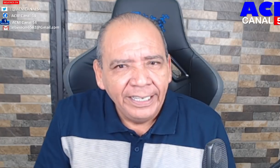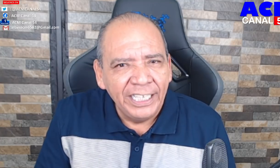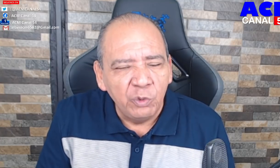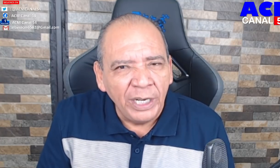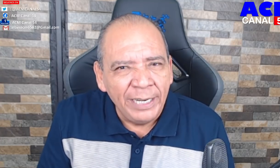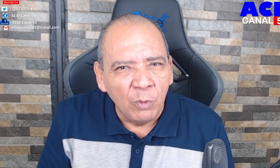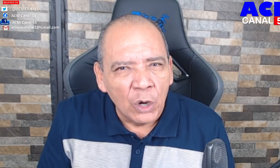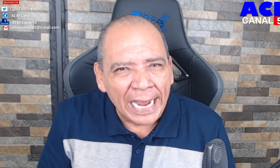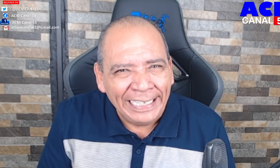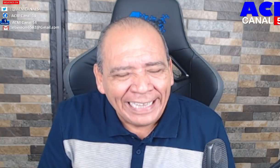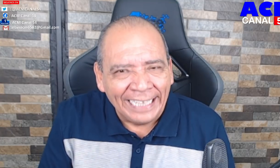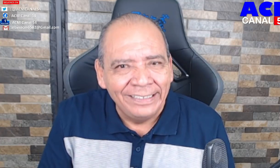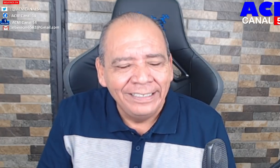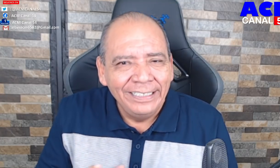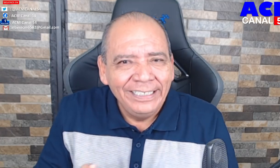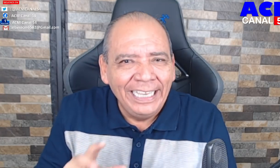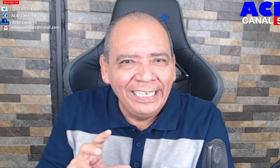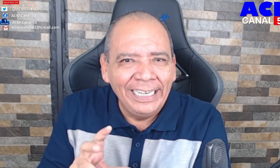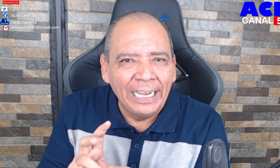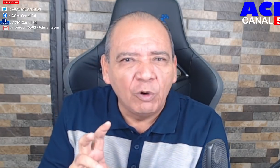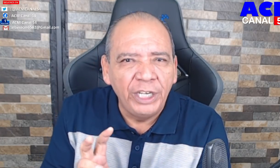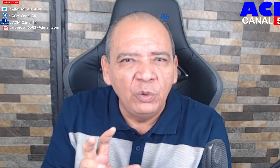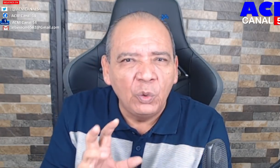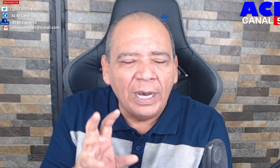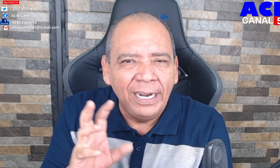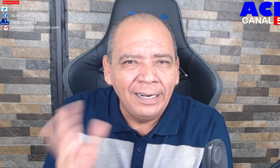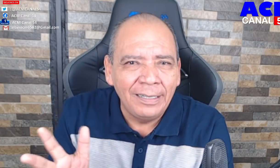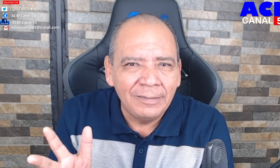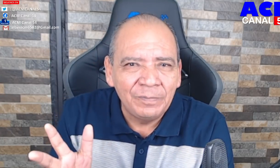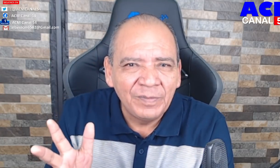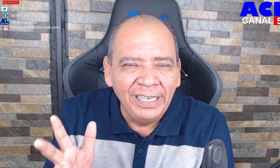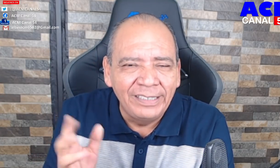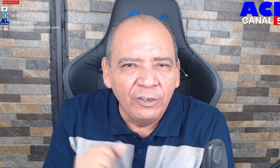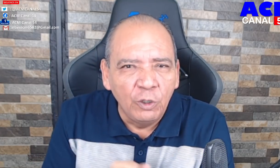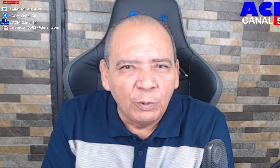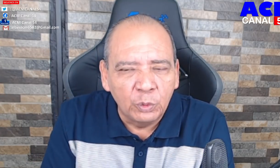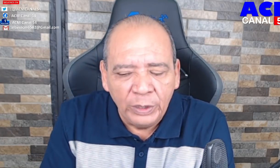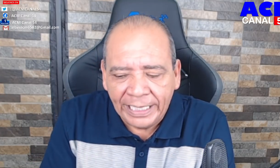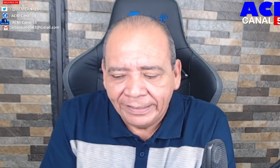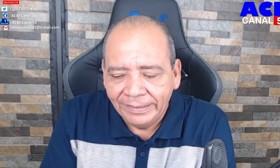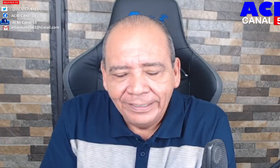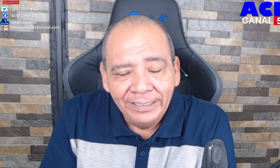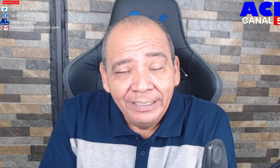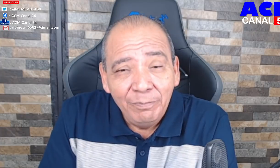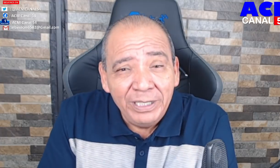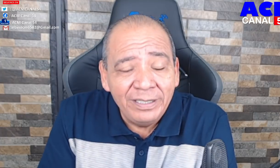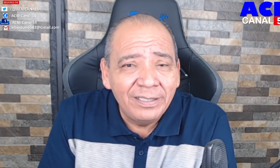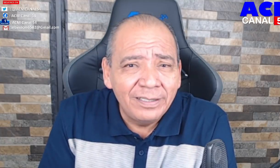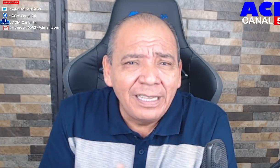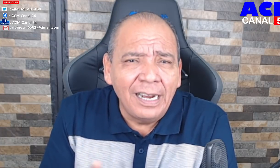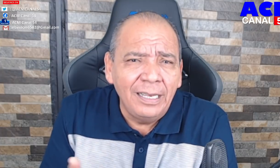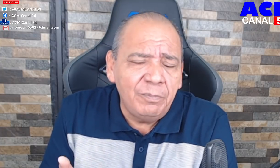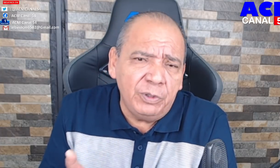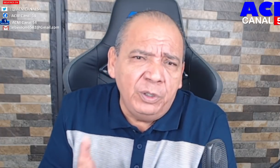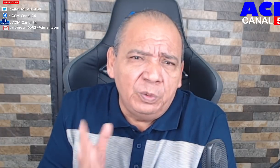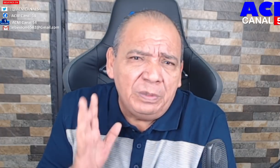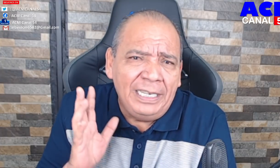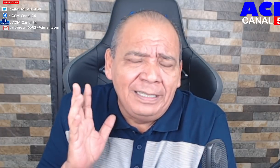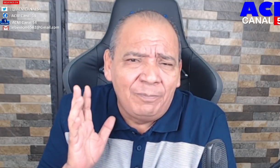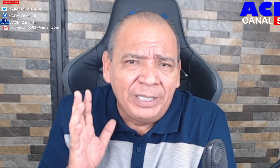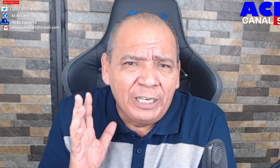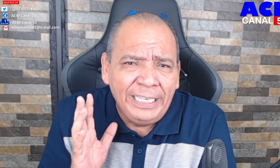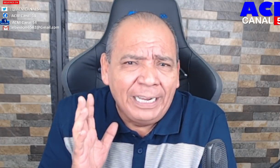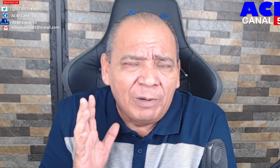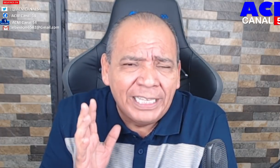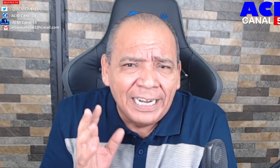presidente. Es una inmoralidad que alguien acogido al criterio de oportunidad pues salga, pues digo,